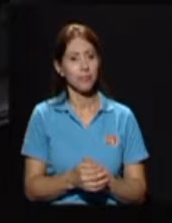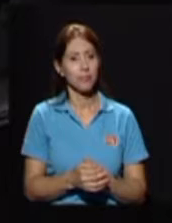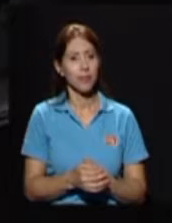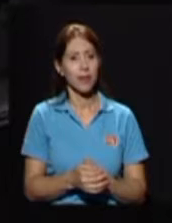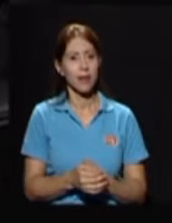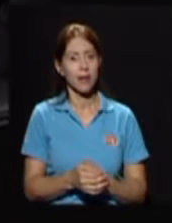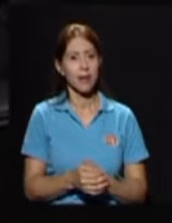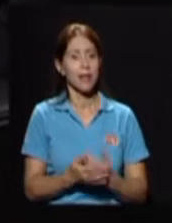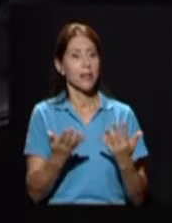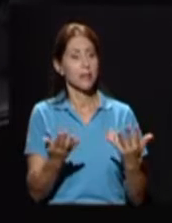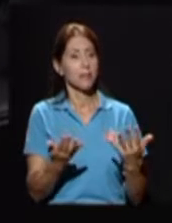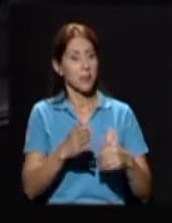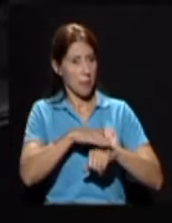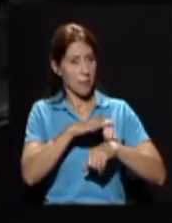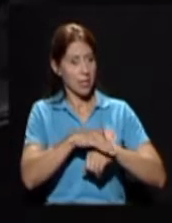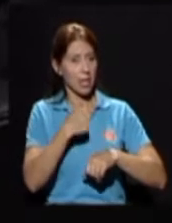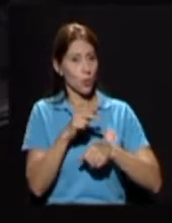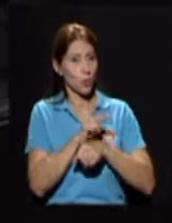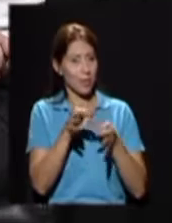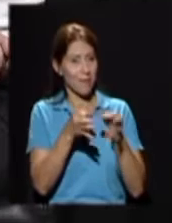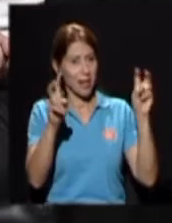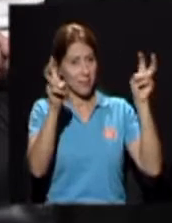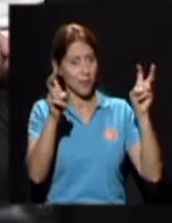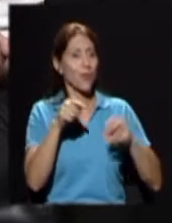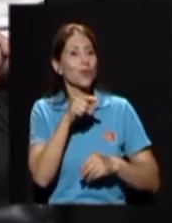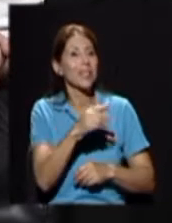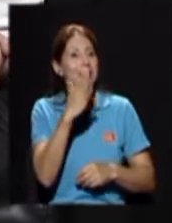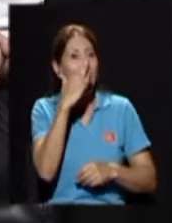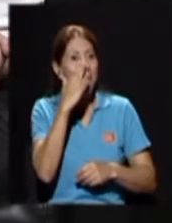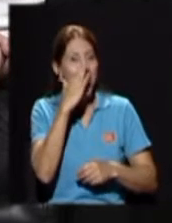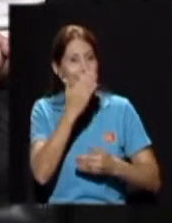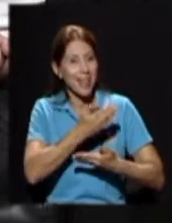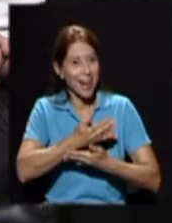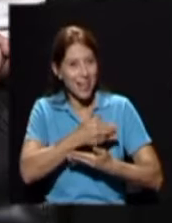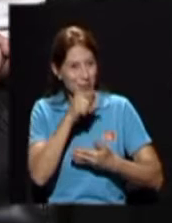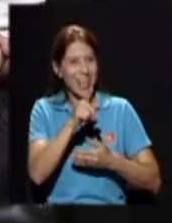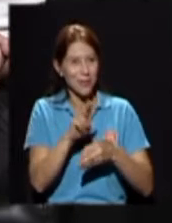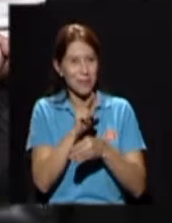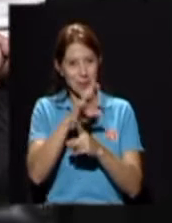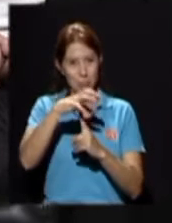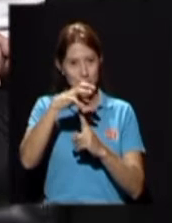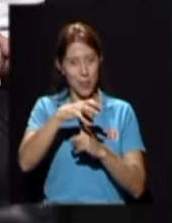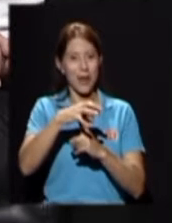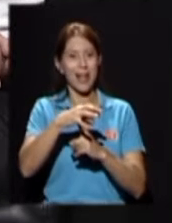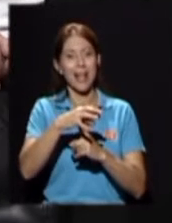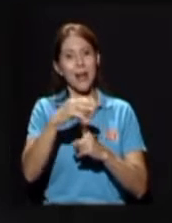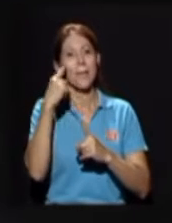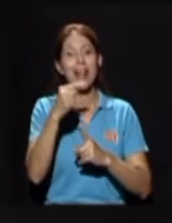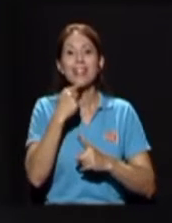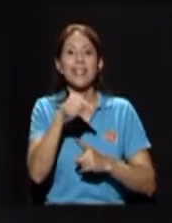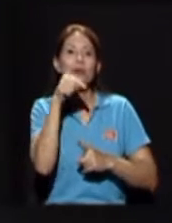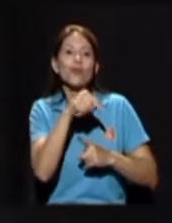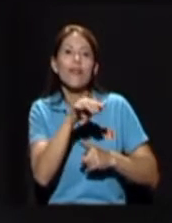expresión, usted es la madre de la criatura, más o menos el proceso de gestación,